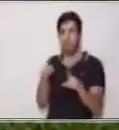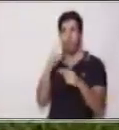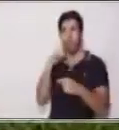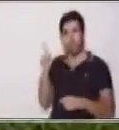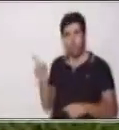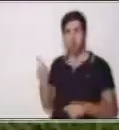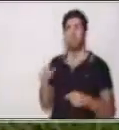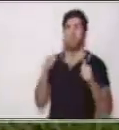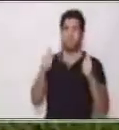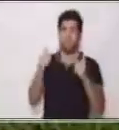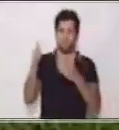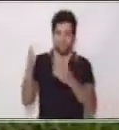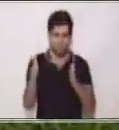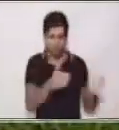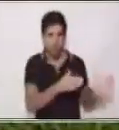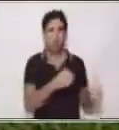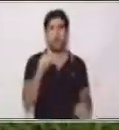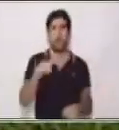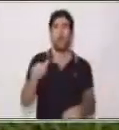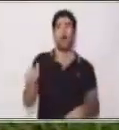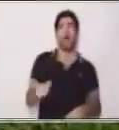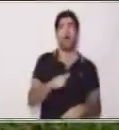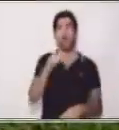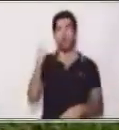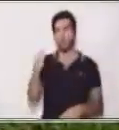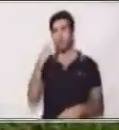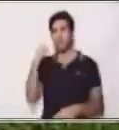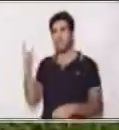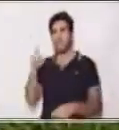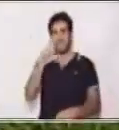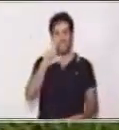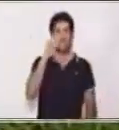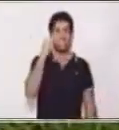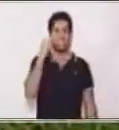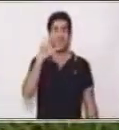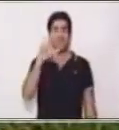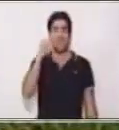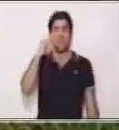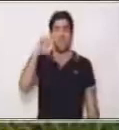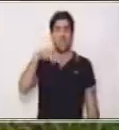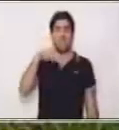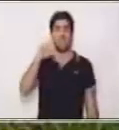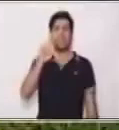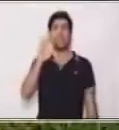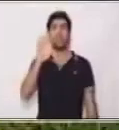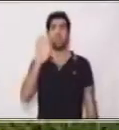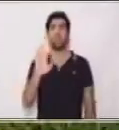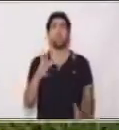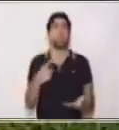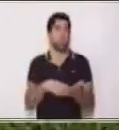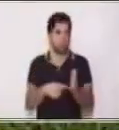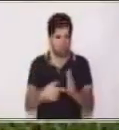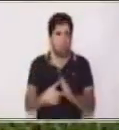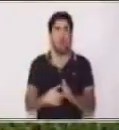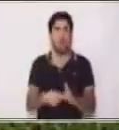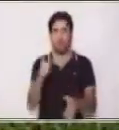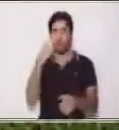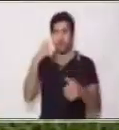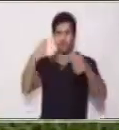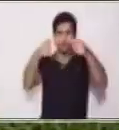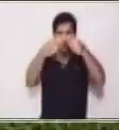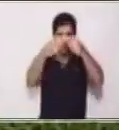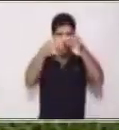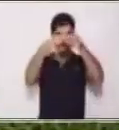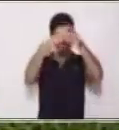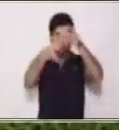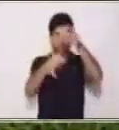Vamos a cambiar ahora al cilindro. El cilindro, su fórmula es, para el cálculo